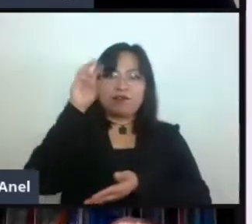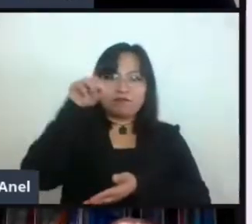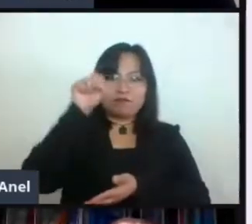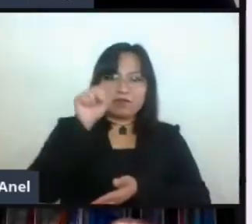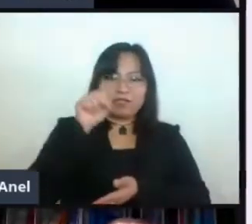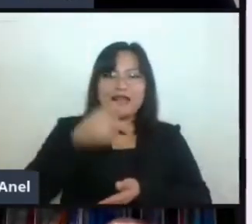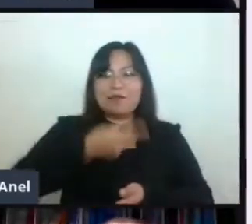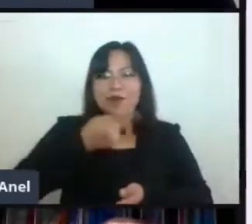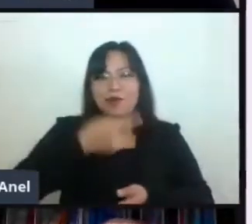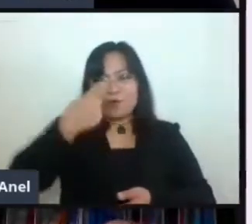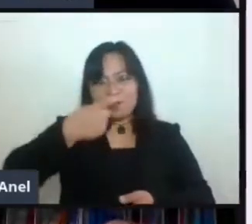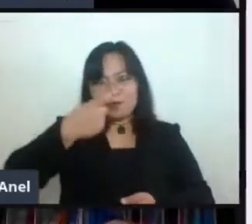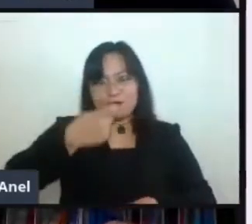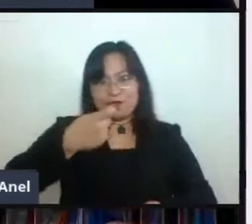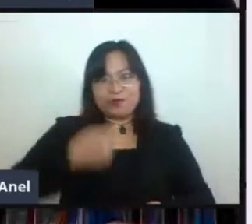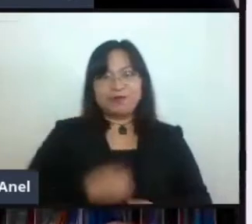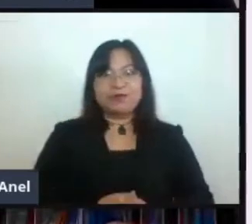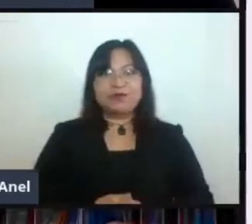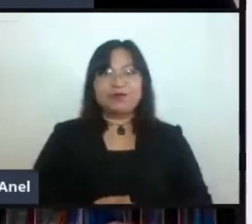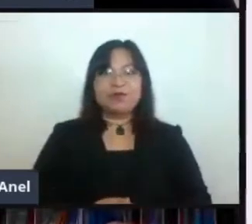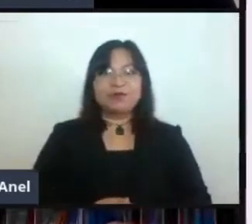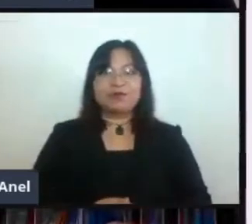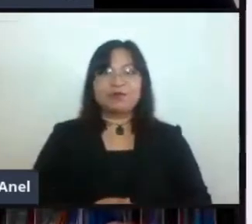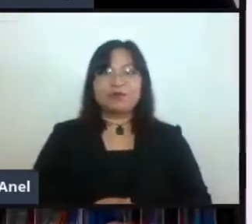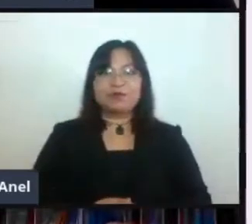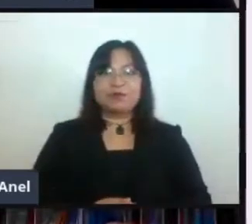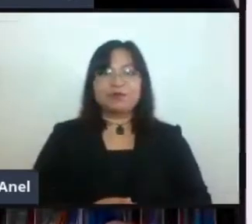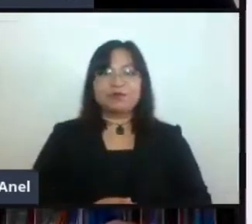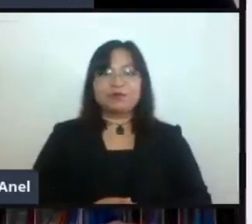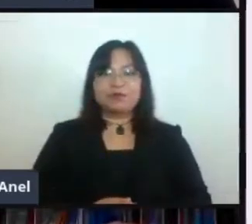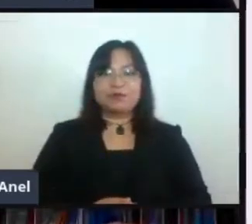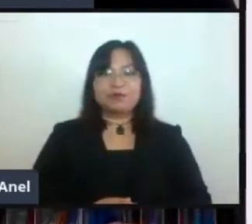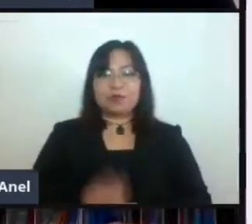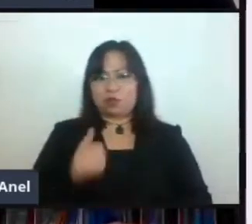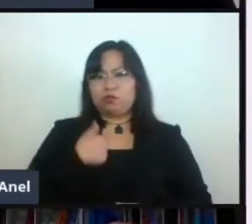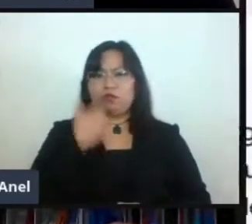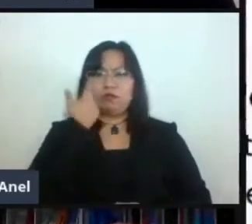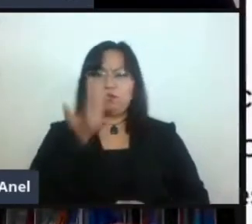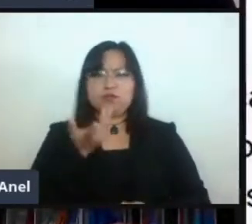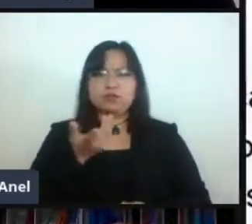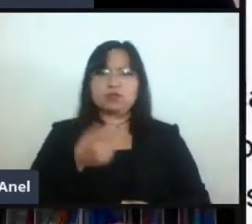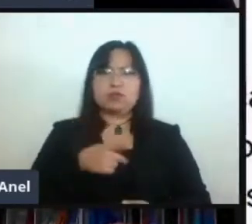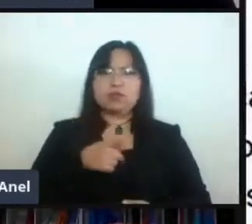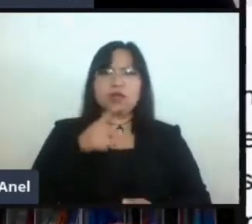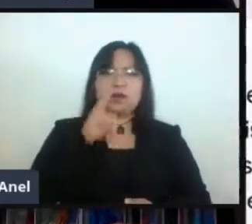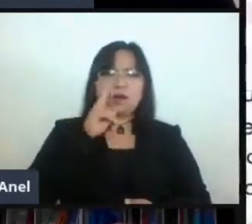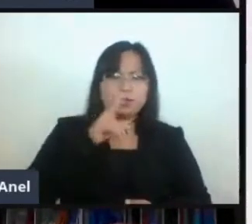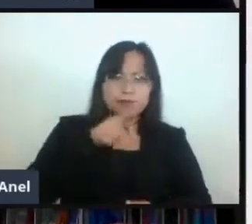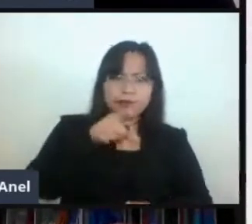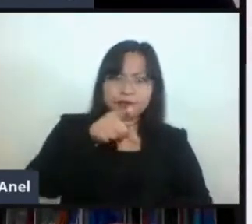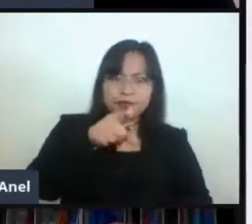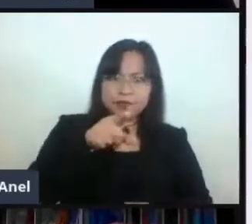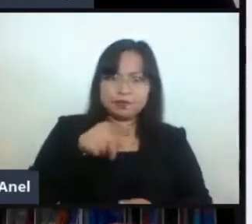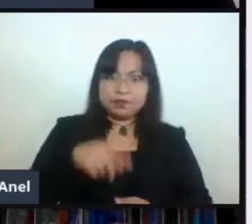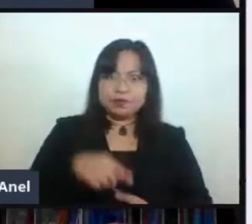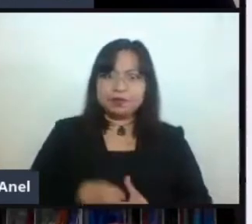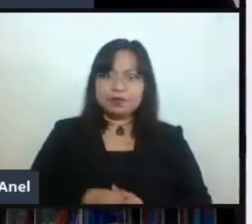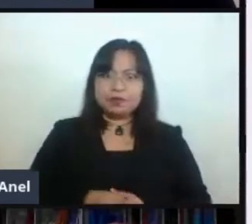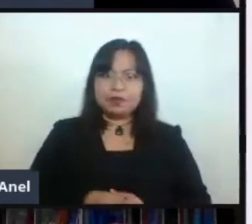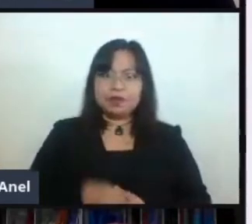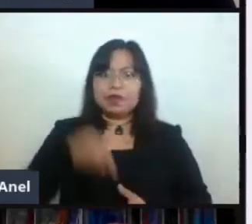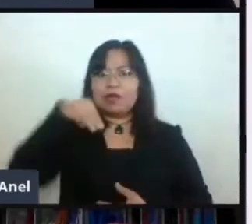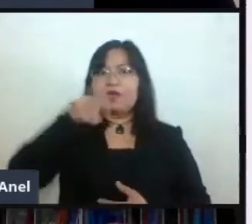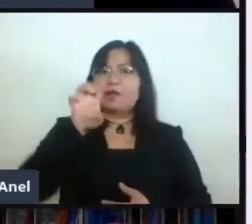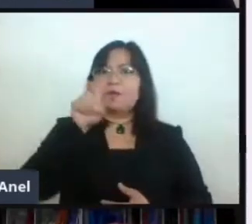¿sí? Entonces, yo quiero, si se fijan del lado derecho, aquí hay un menú que